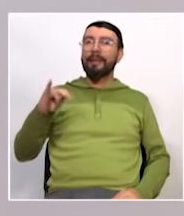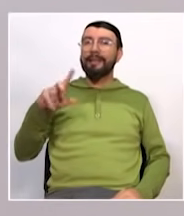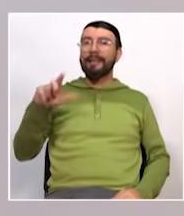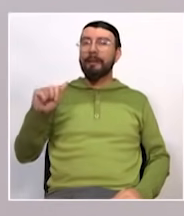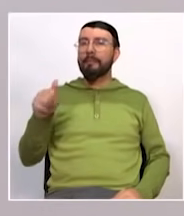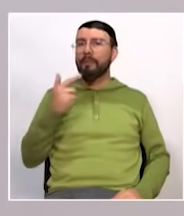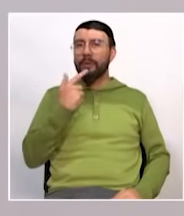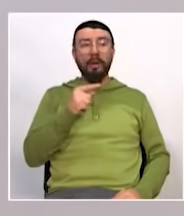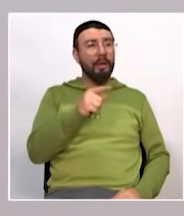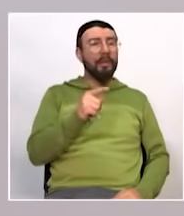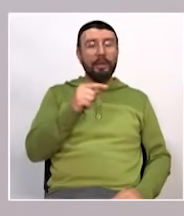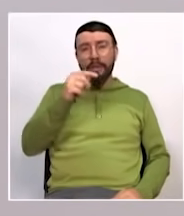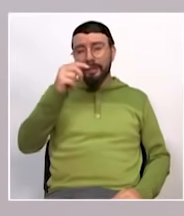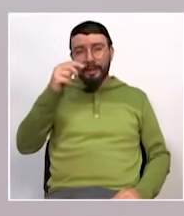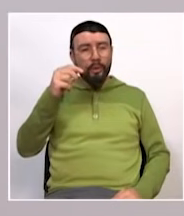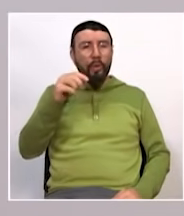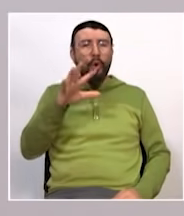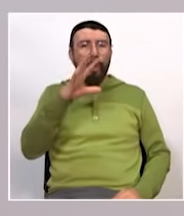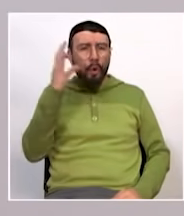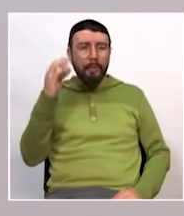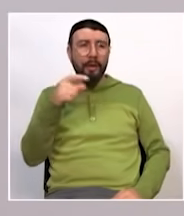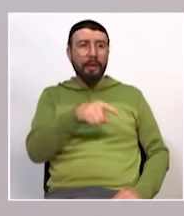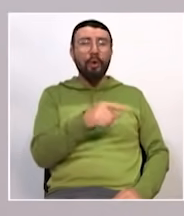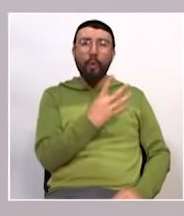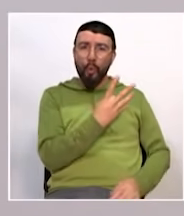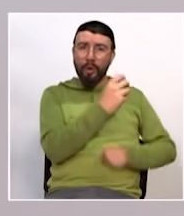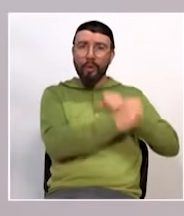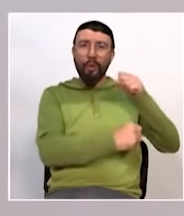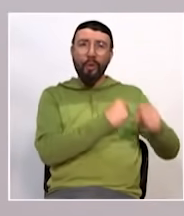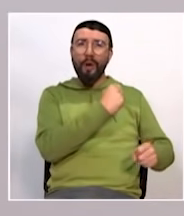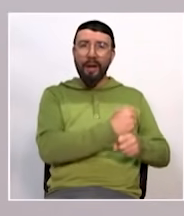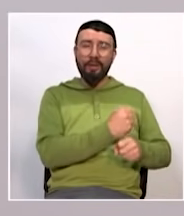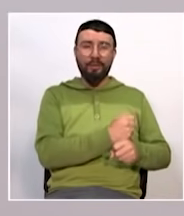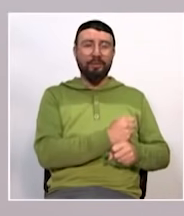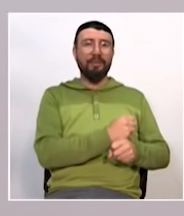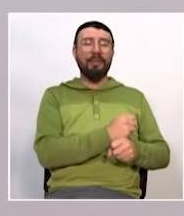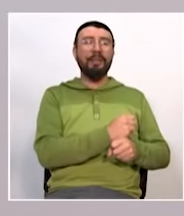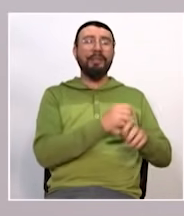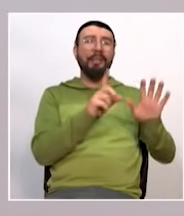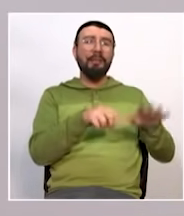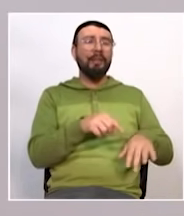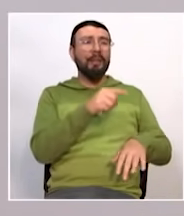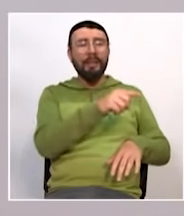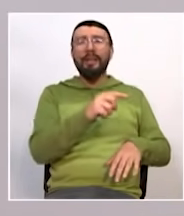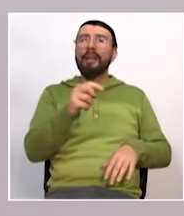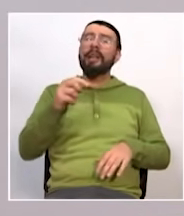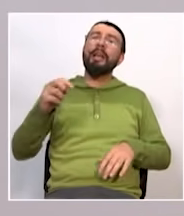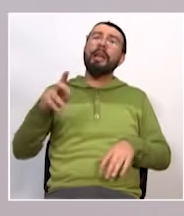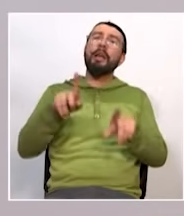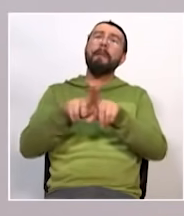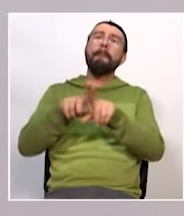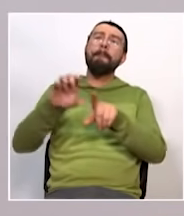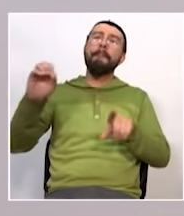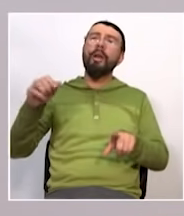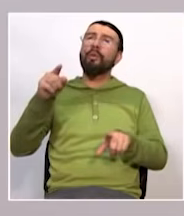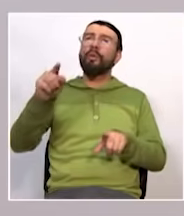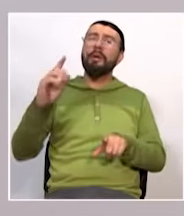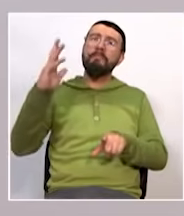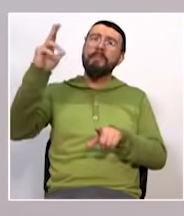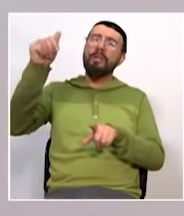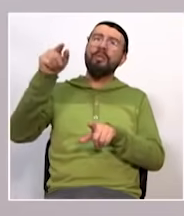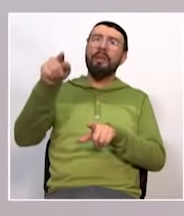es un chico que le dio depresión a los 4 años 6 meses debido a la muerte del hermano mayor por un cáncer la superó